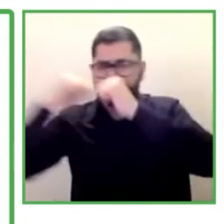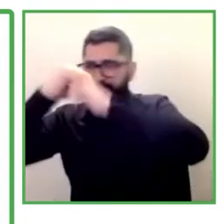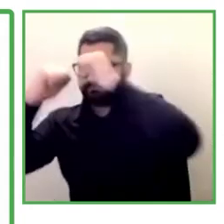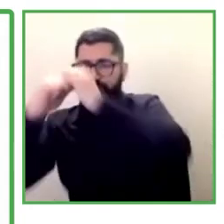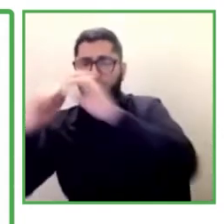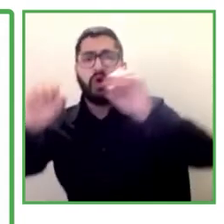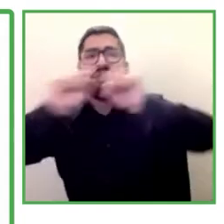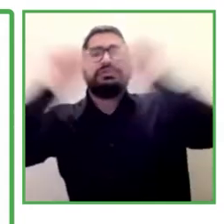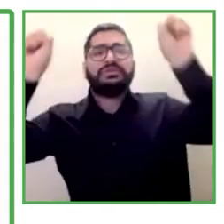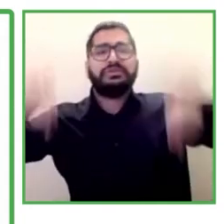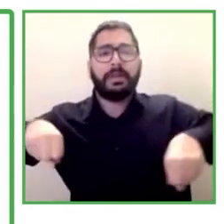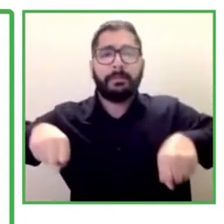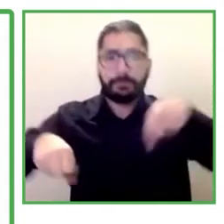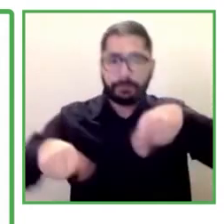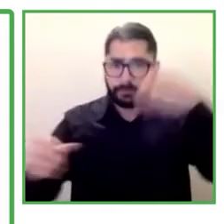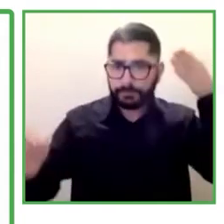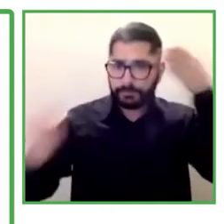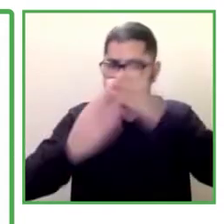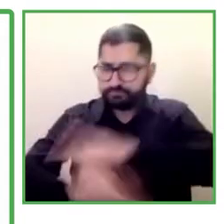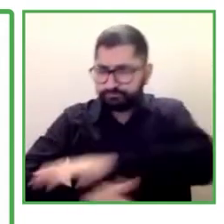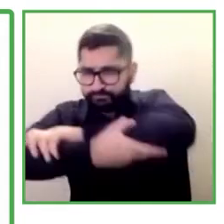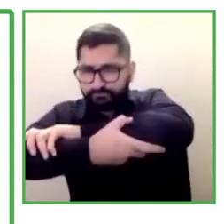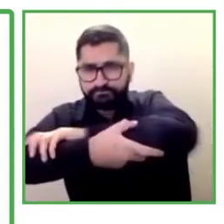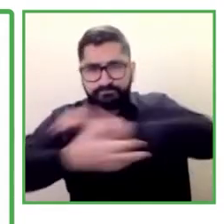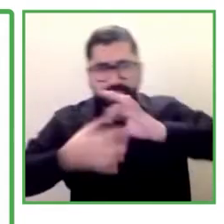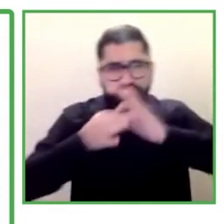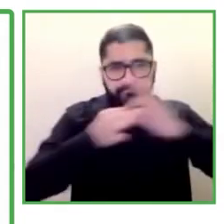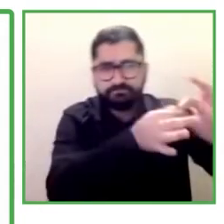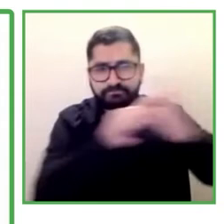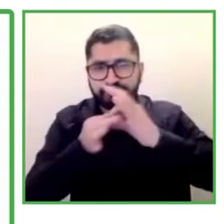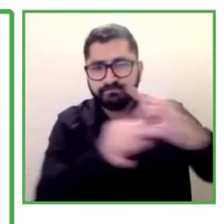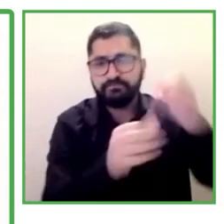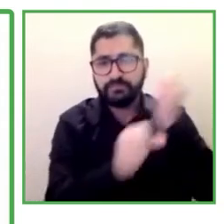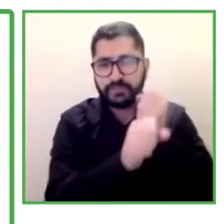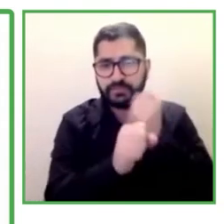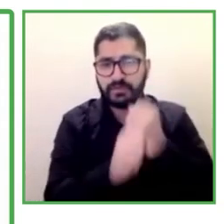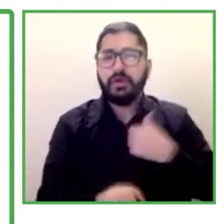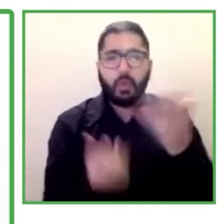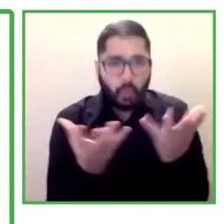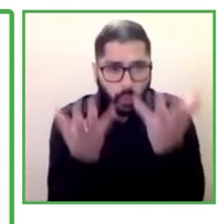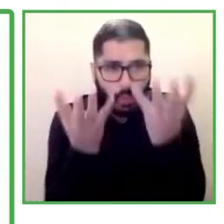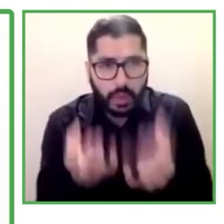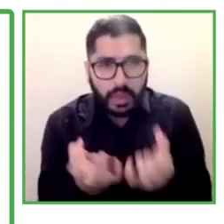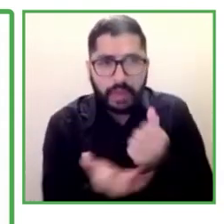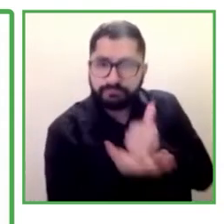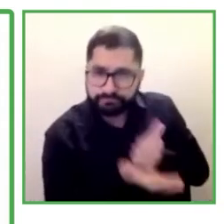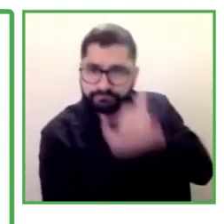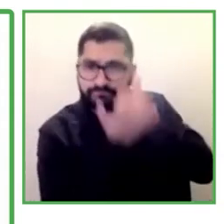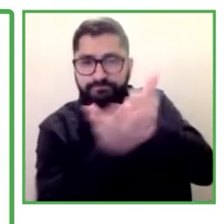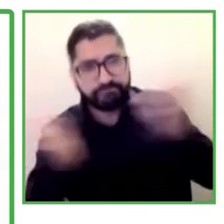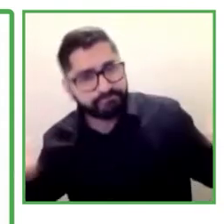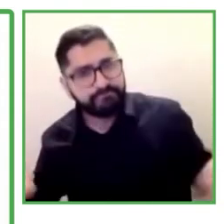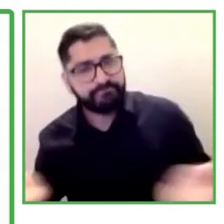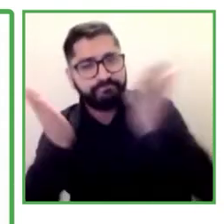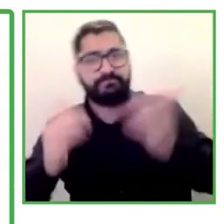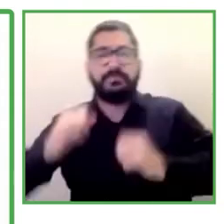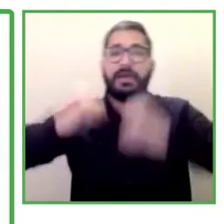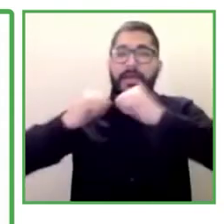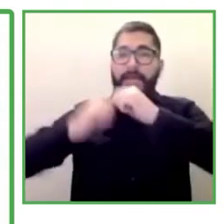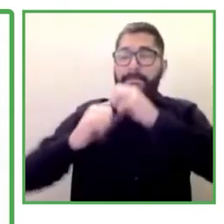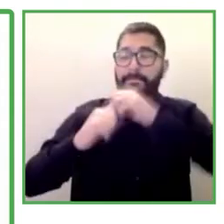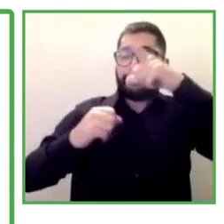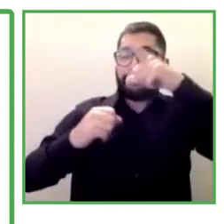tanto empleadores como los gobiernos y las personas con discapacidad y toda la red de servicios que forma parte de